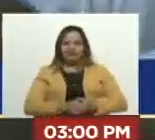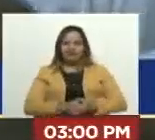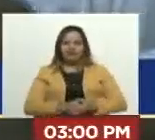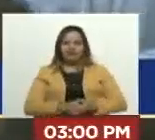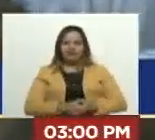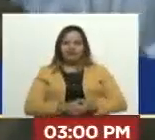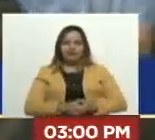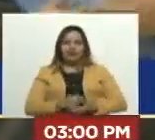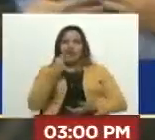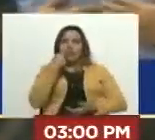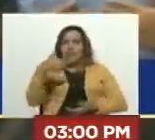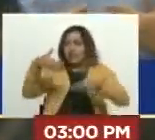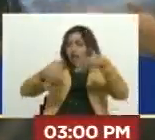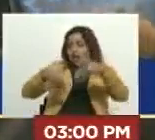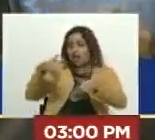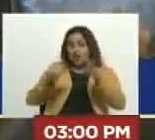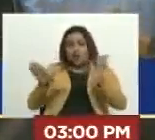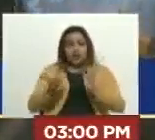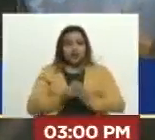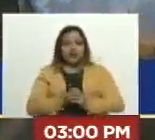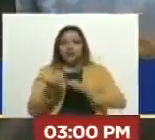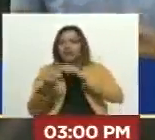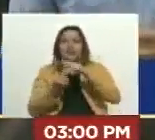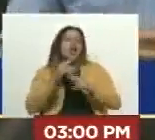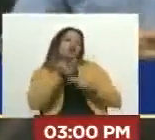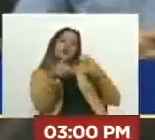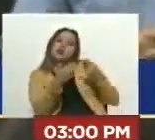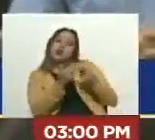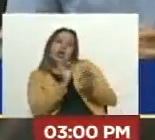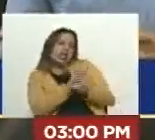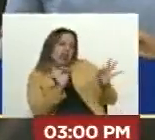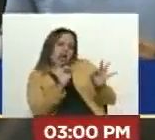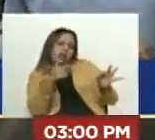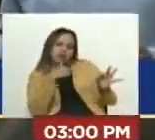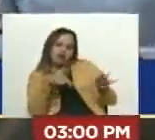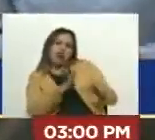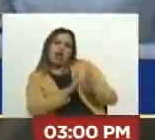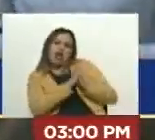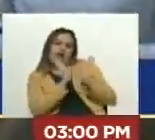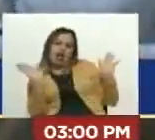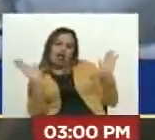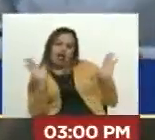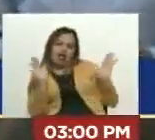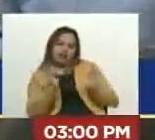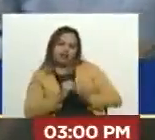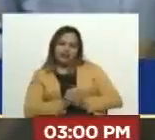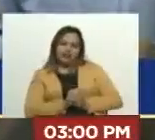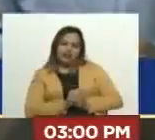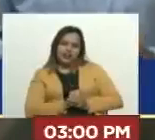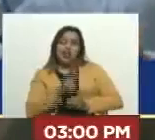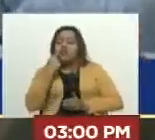Hablan de primarias como que jamás han hecho nada de lo que hicieron. De